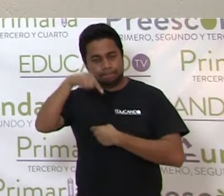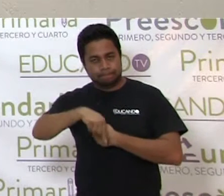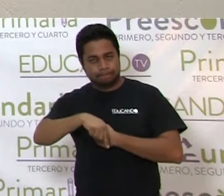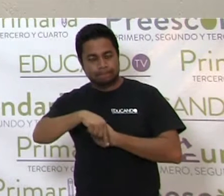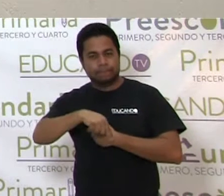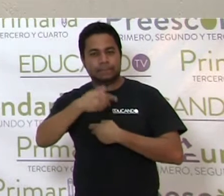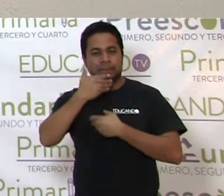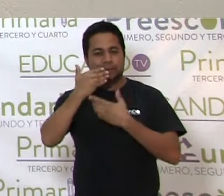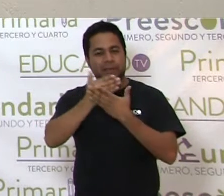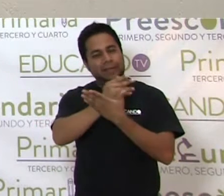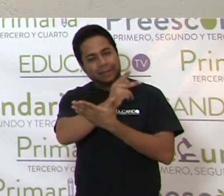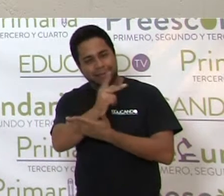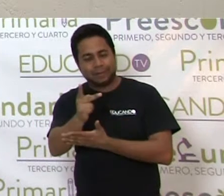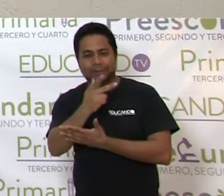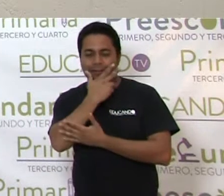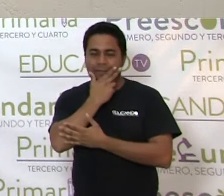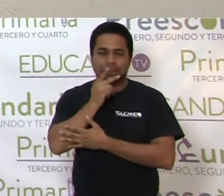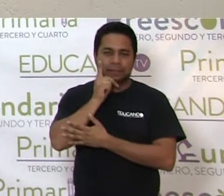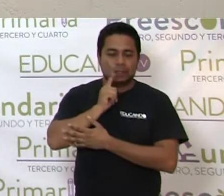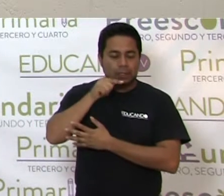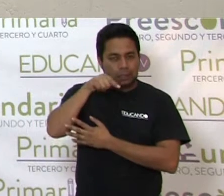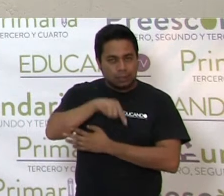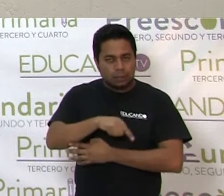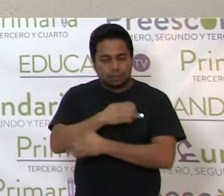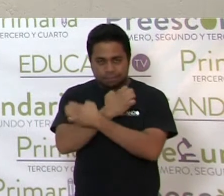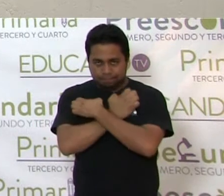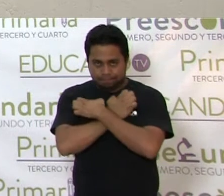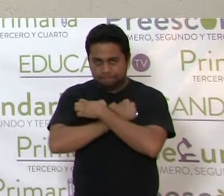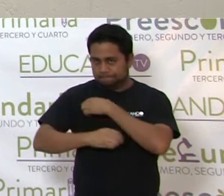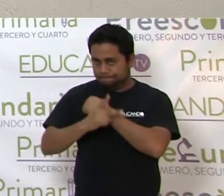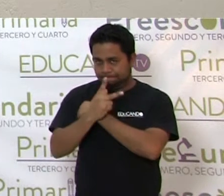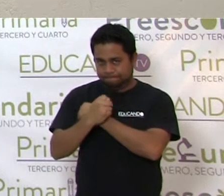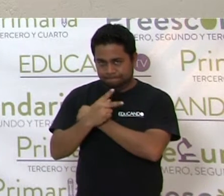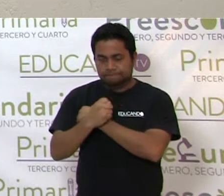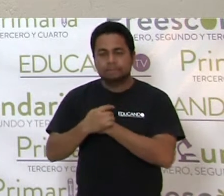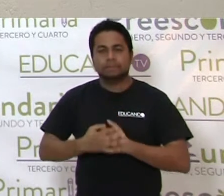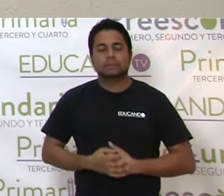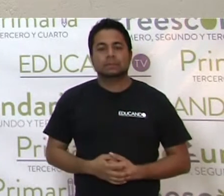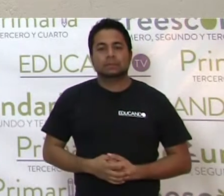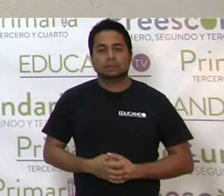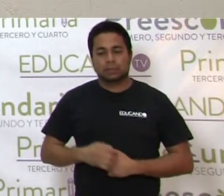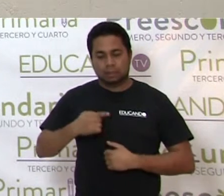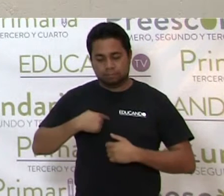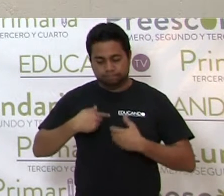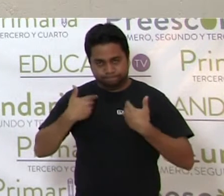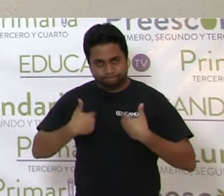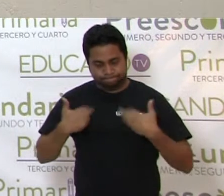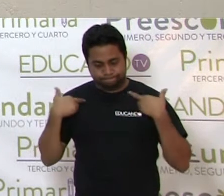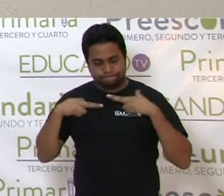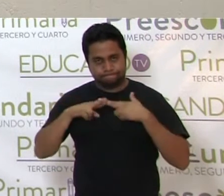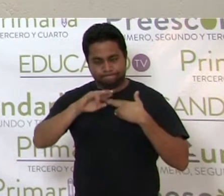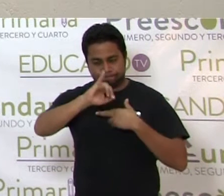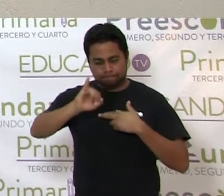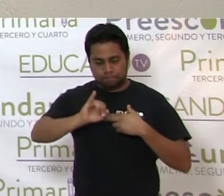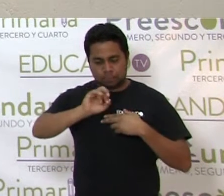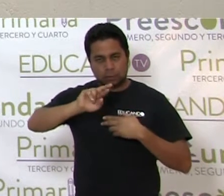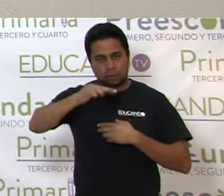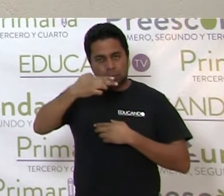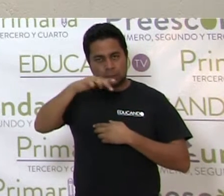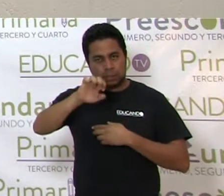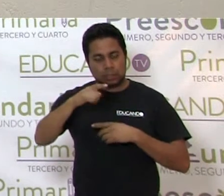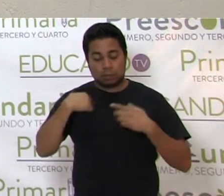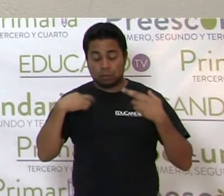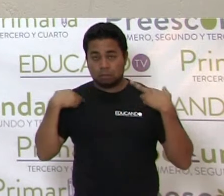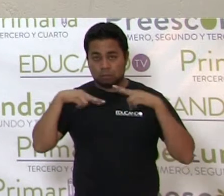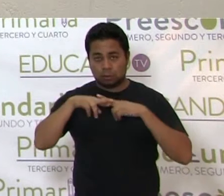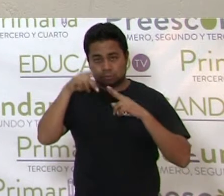es, bienvenidos todos y todas a este su programa Educando TV. Soy Jorge Blancas Moreno y soy el facilitador